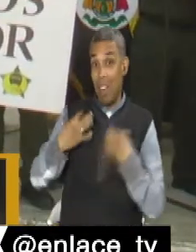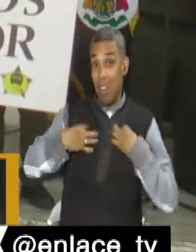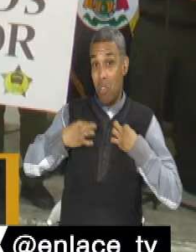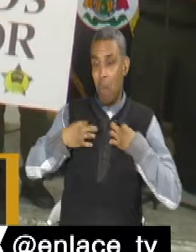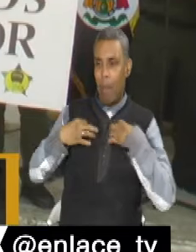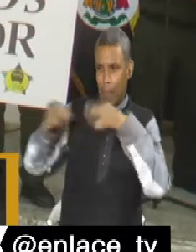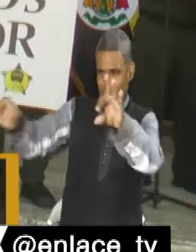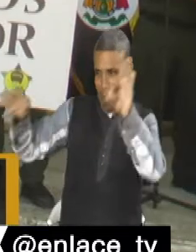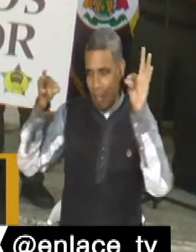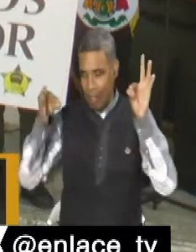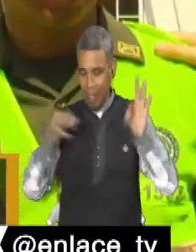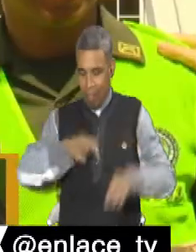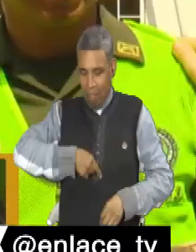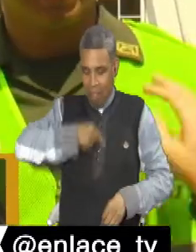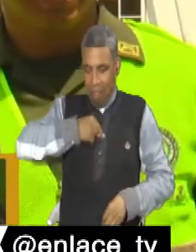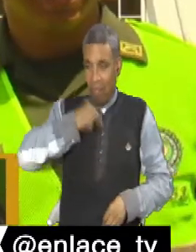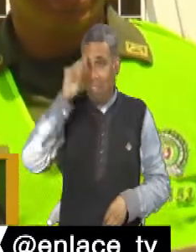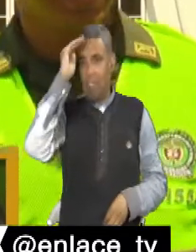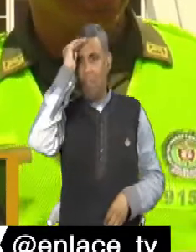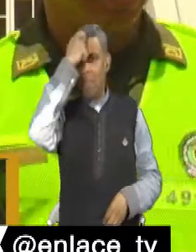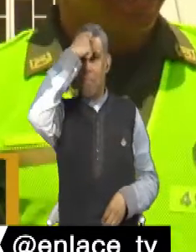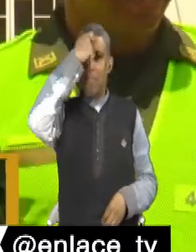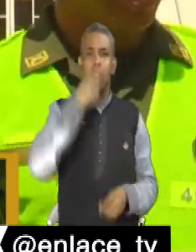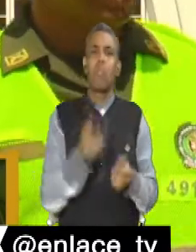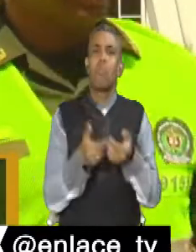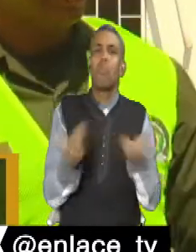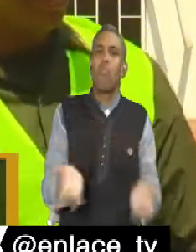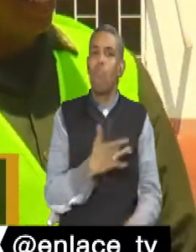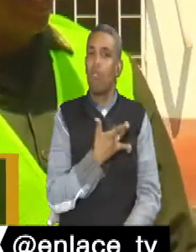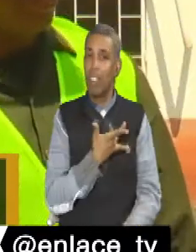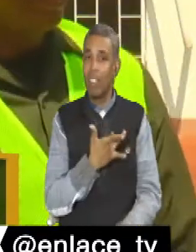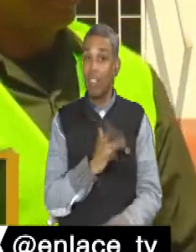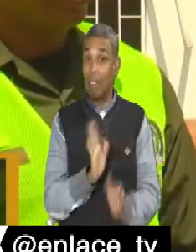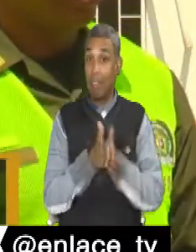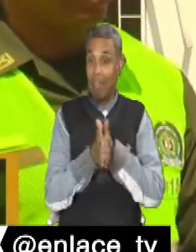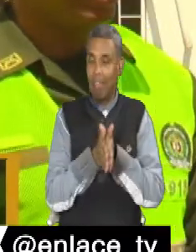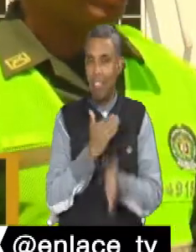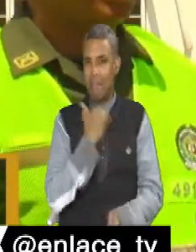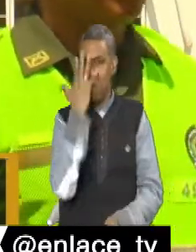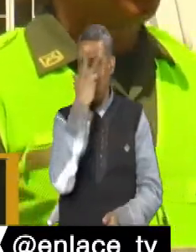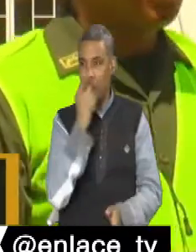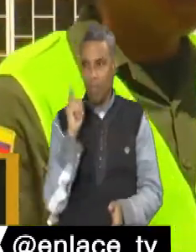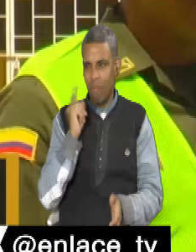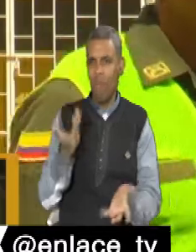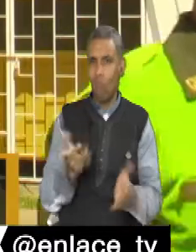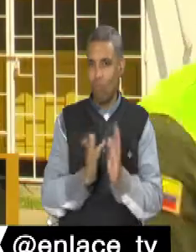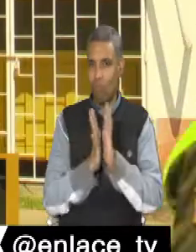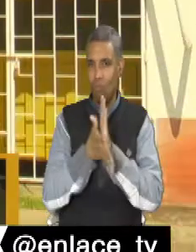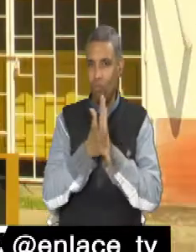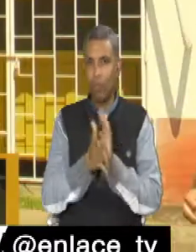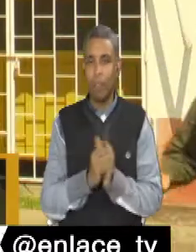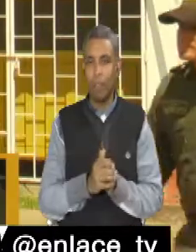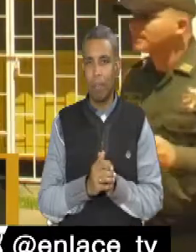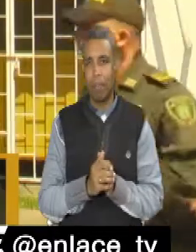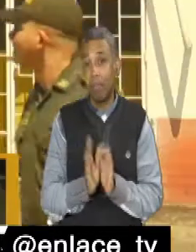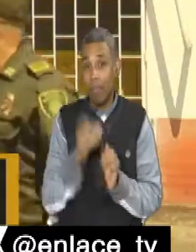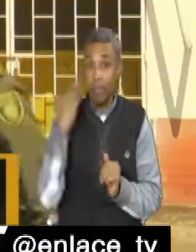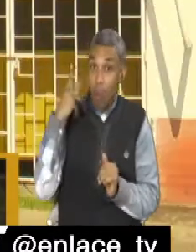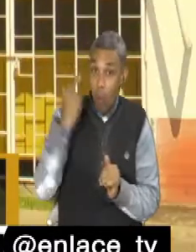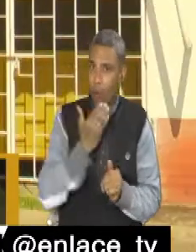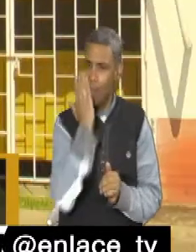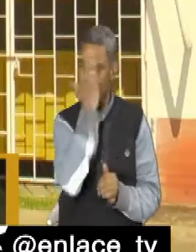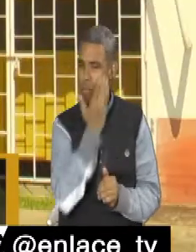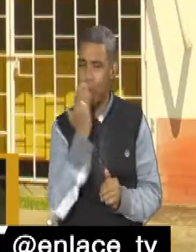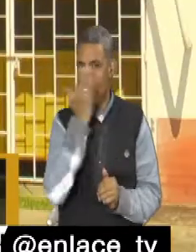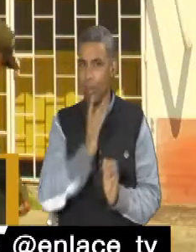pública en la ciudad. Pues es una actividad muy interesante para poder vivir la experiencia que a diario viven nuestros policías y compartir